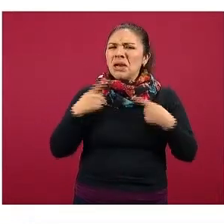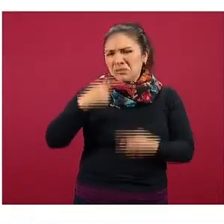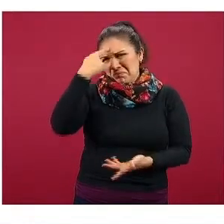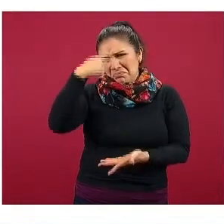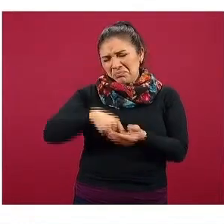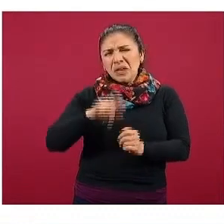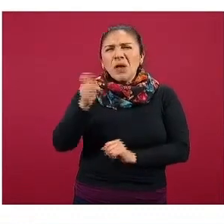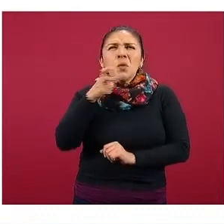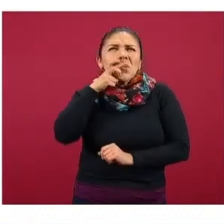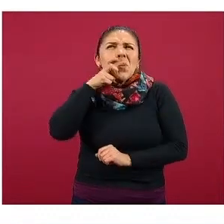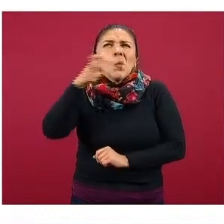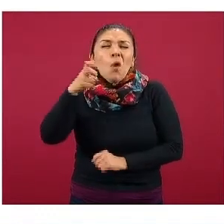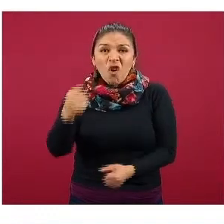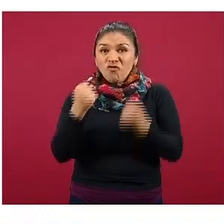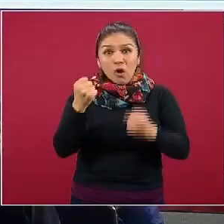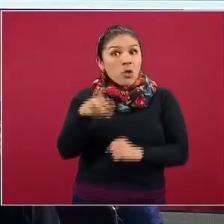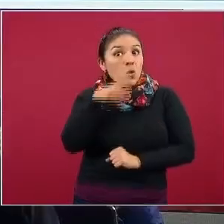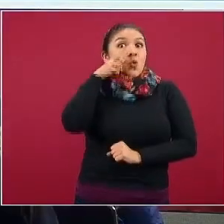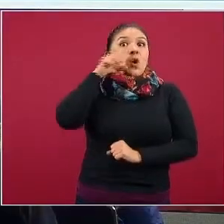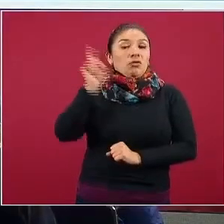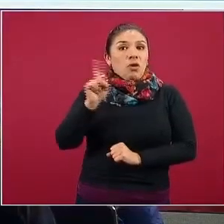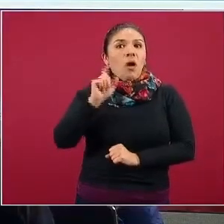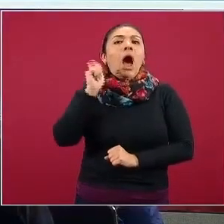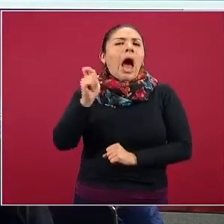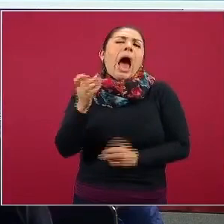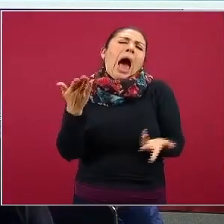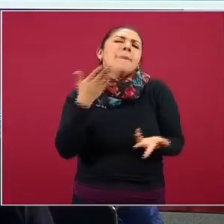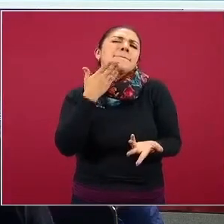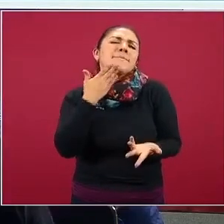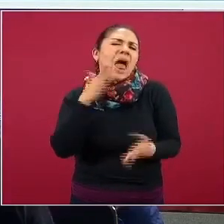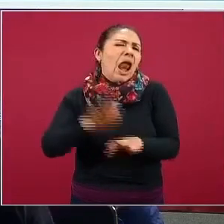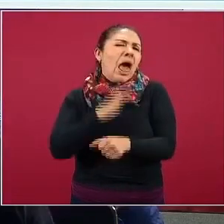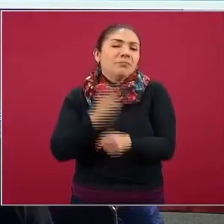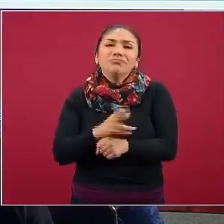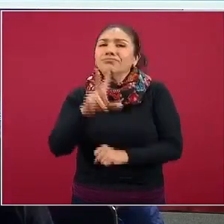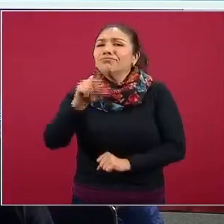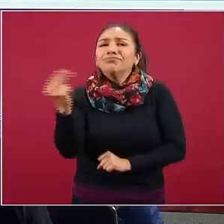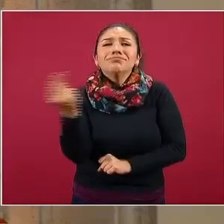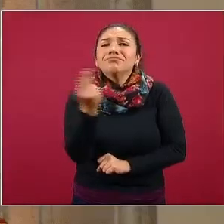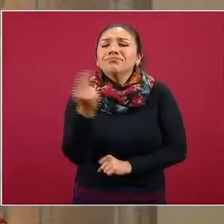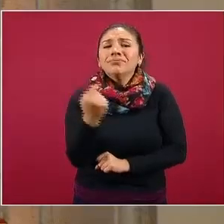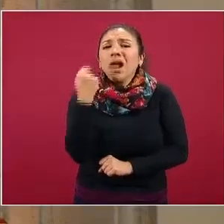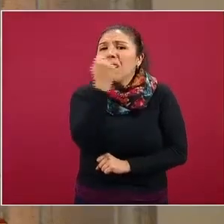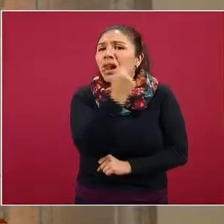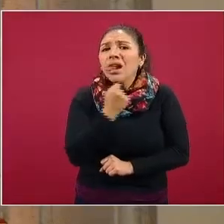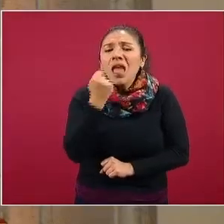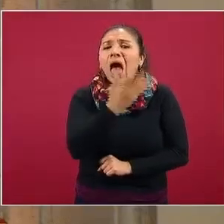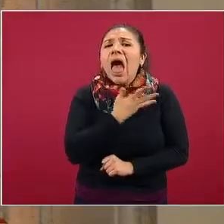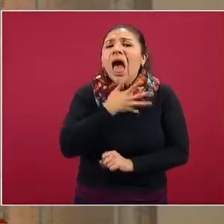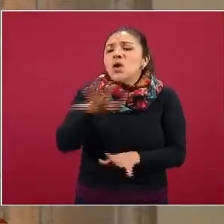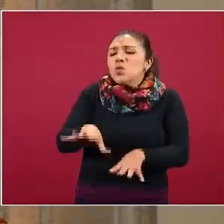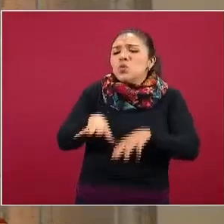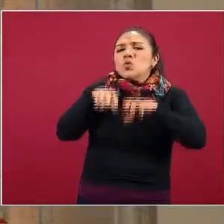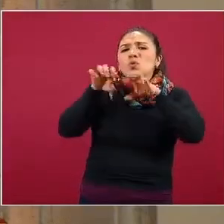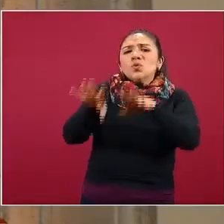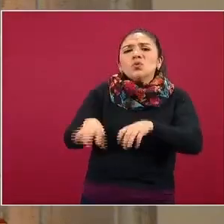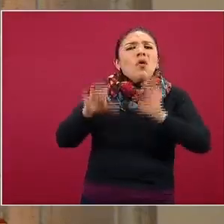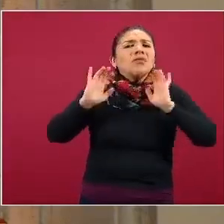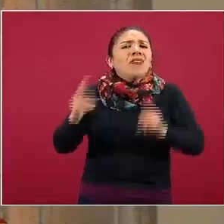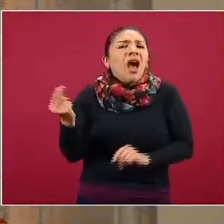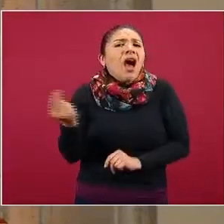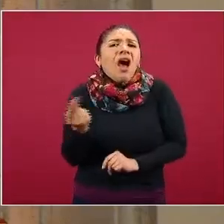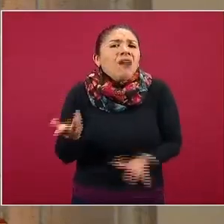darle el golpe al puro es mérito. Lo que pasa es que no lo necesita porque la nicotina se inhala en la mucosa oral y no necesita la